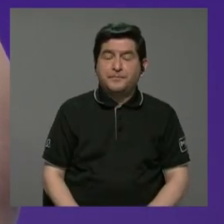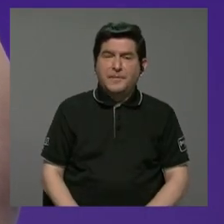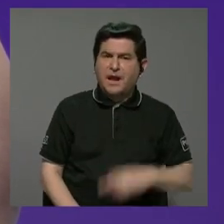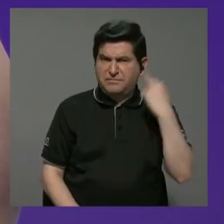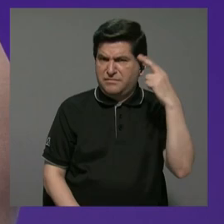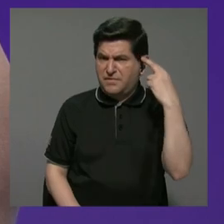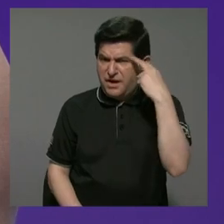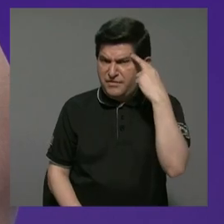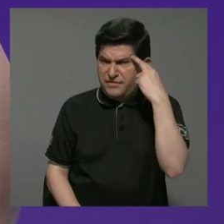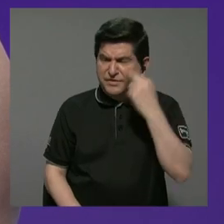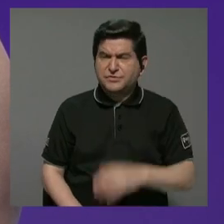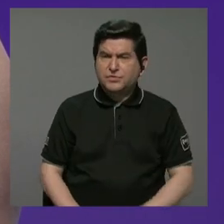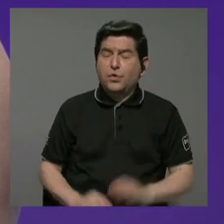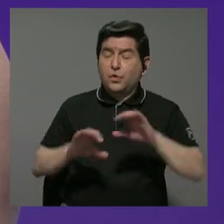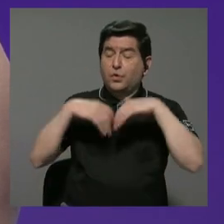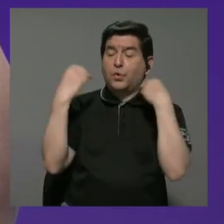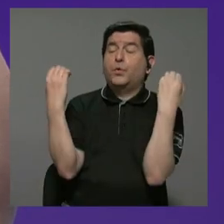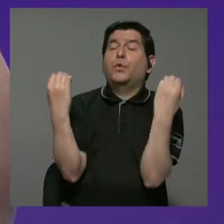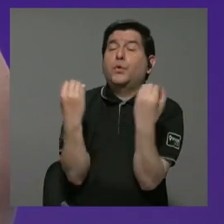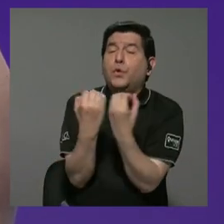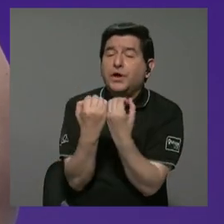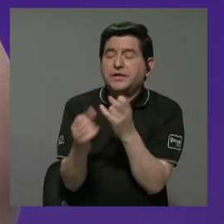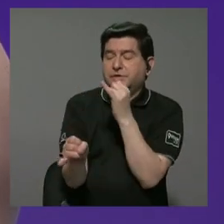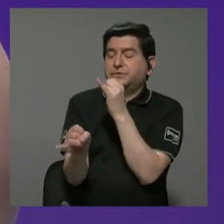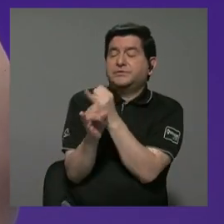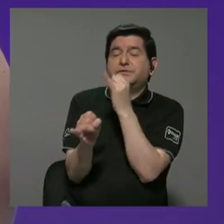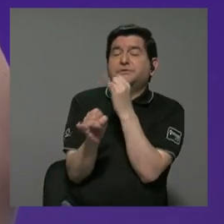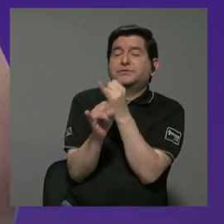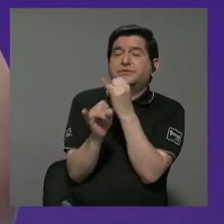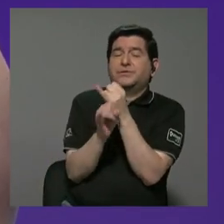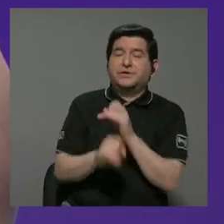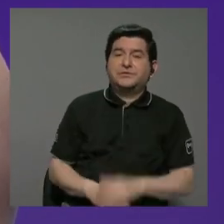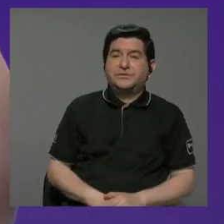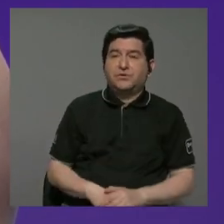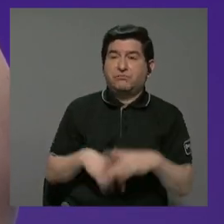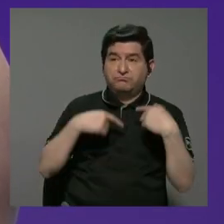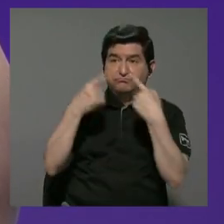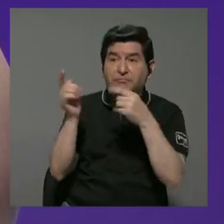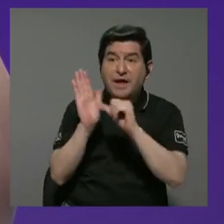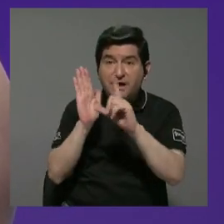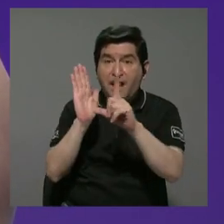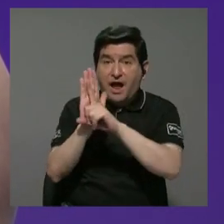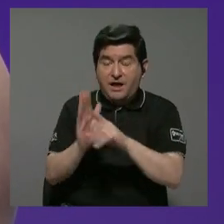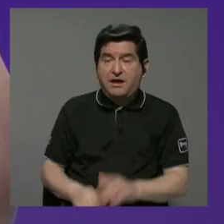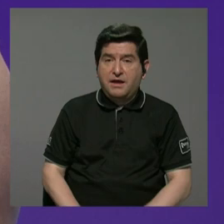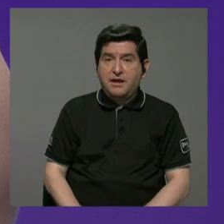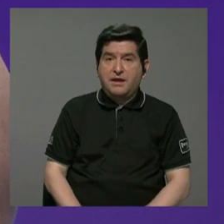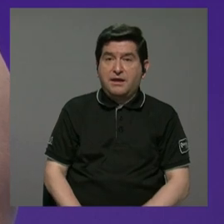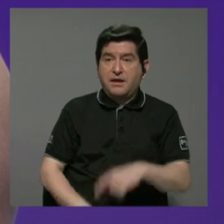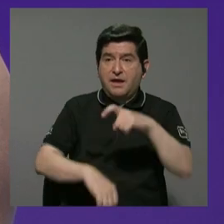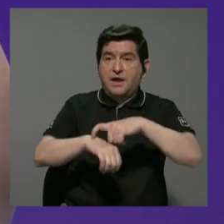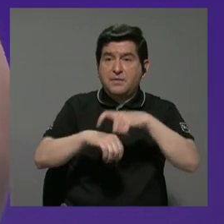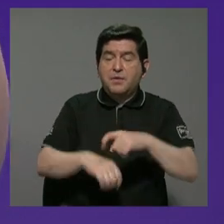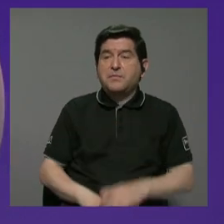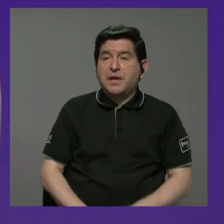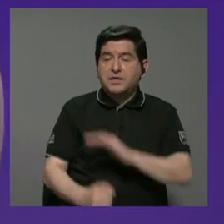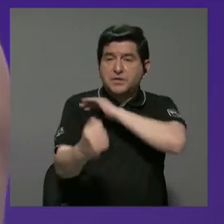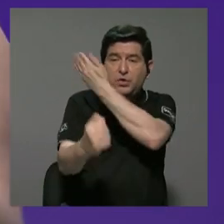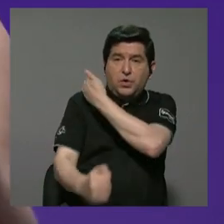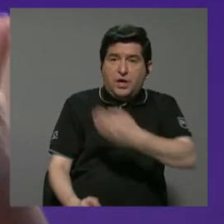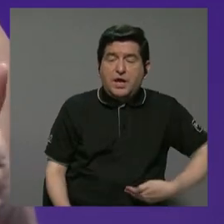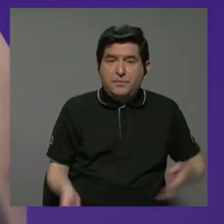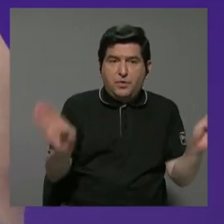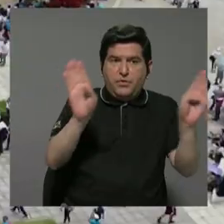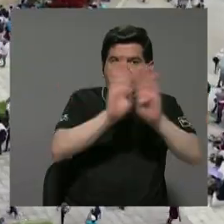qué? Porque las organizaciones, las instituciones se acercan a la Asamblea Legislativa cuando las puertas se cerraron en el Ejecutivo, claro, en el